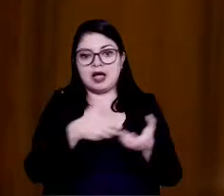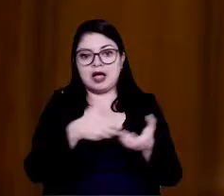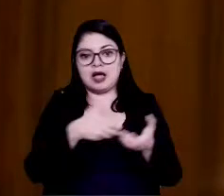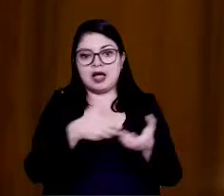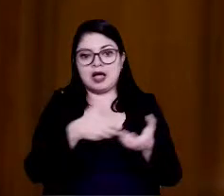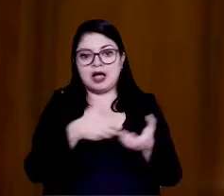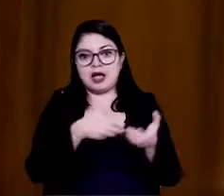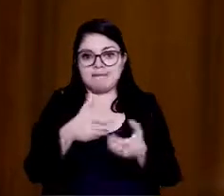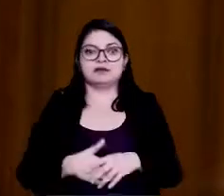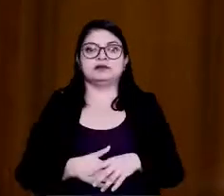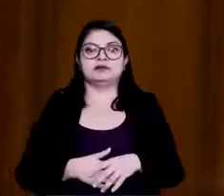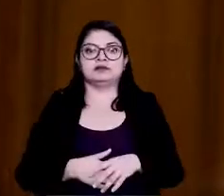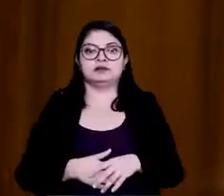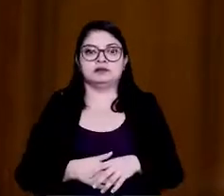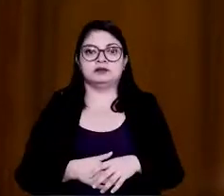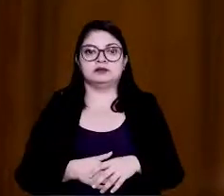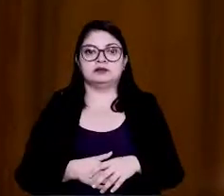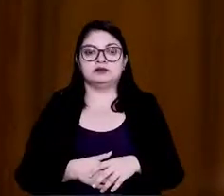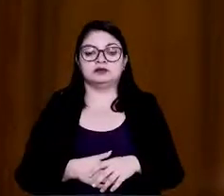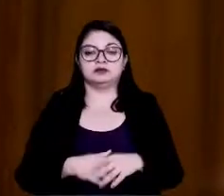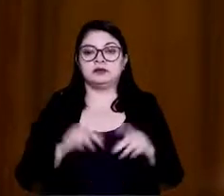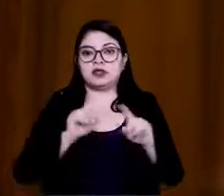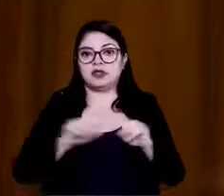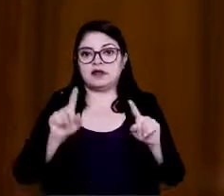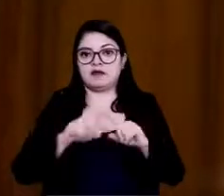nuestra normatividad.